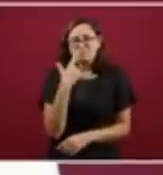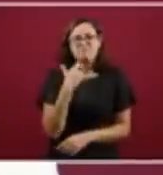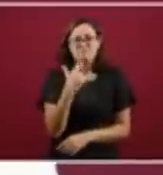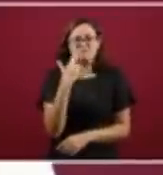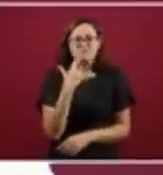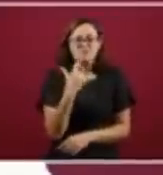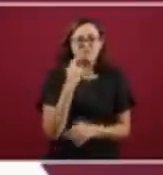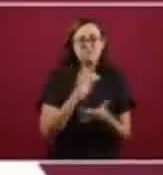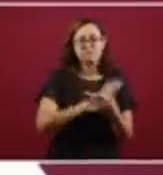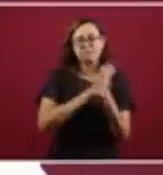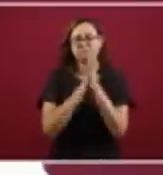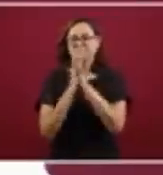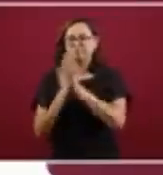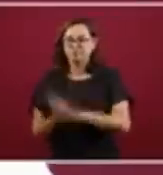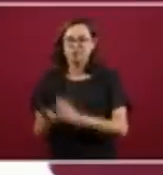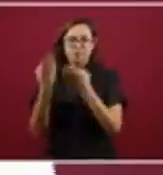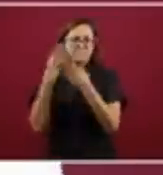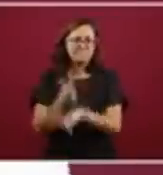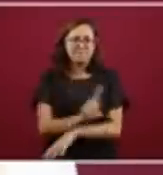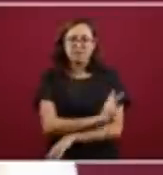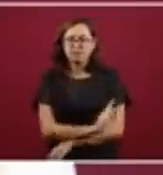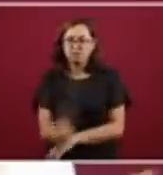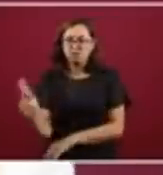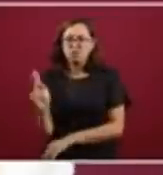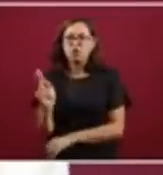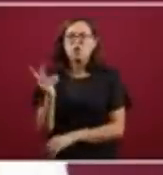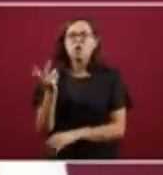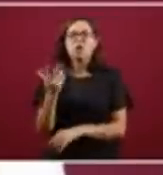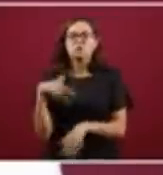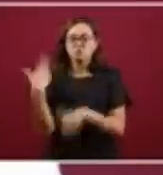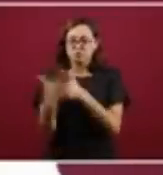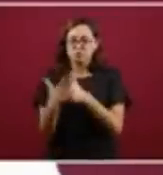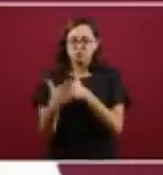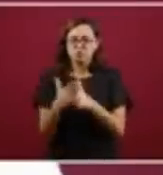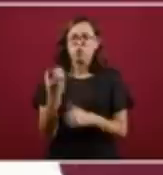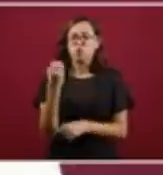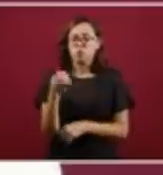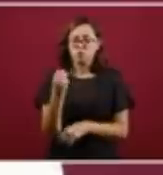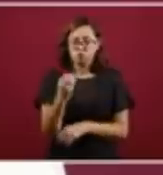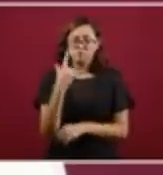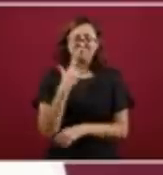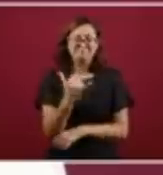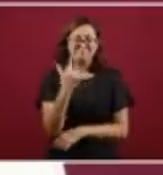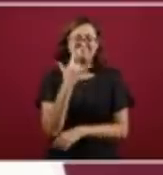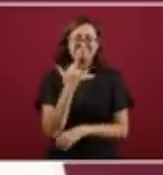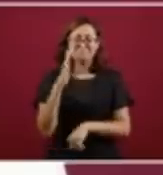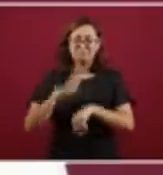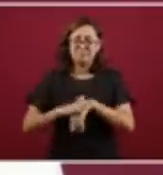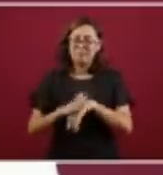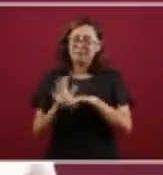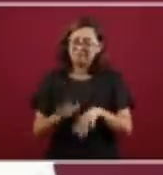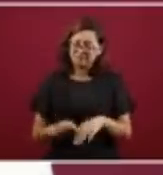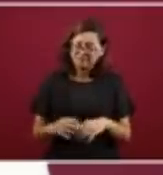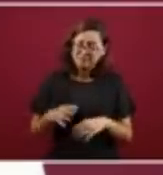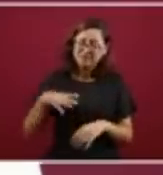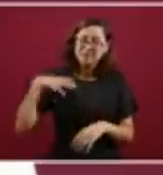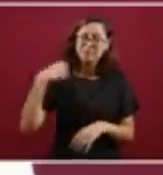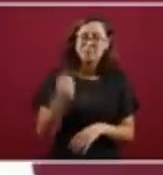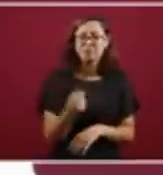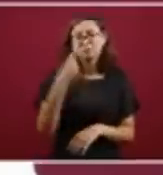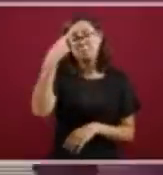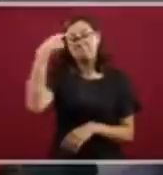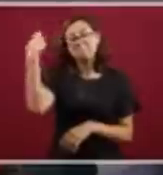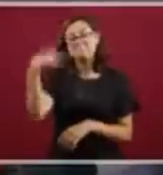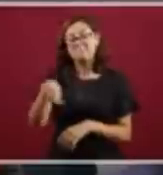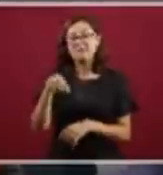y acá en el próximo mes de octubre vamos a hacer un esfuerzo muy importante con el Banco del Bienestar para